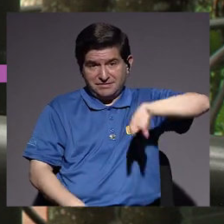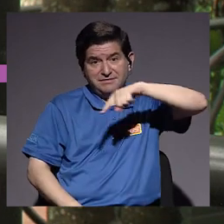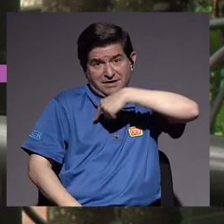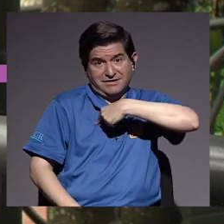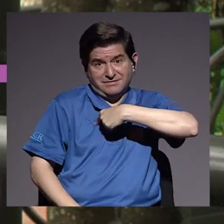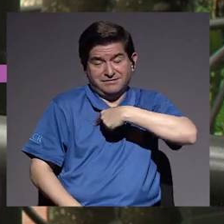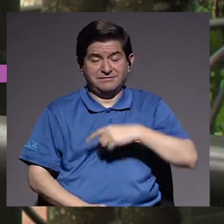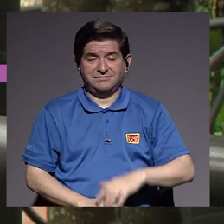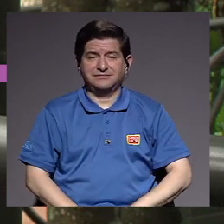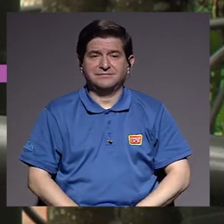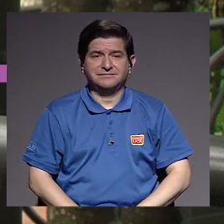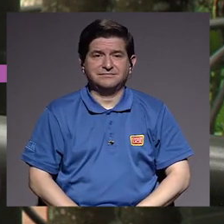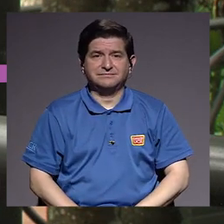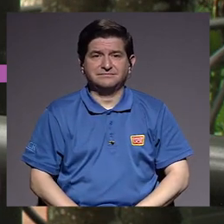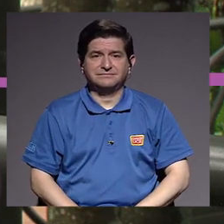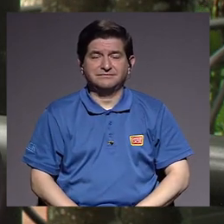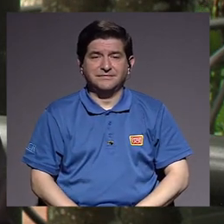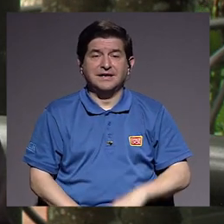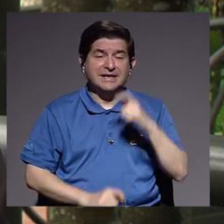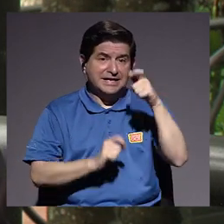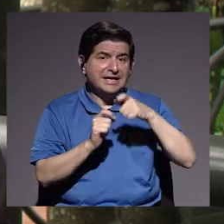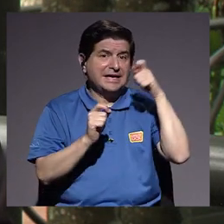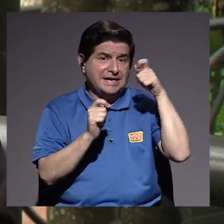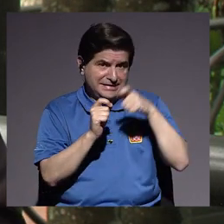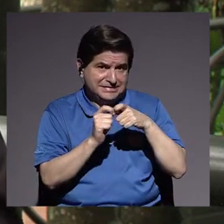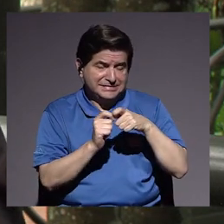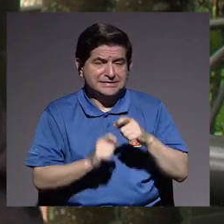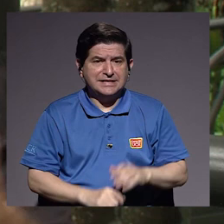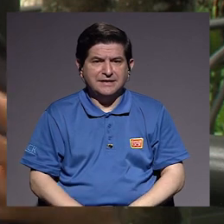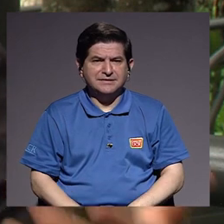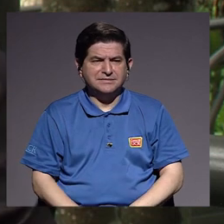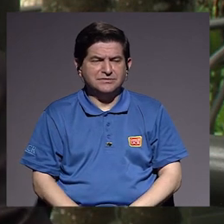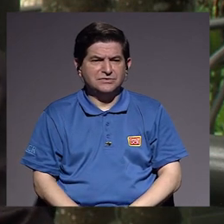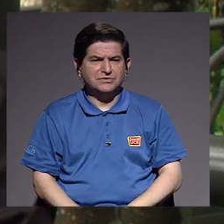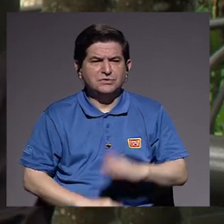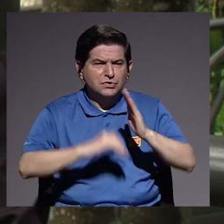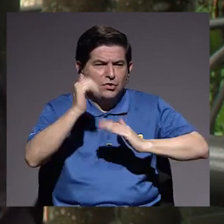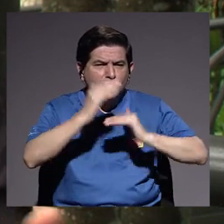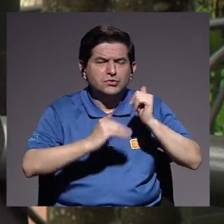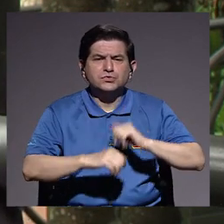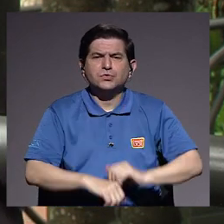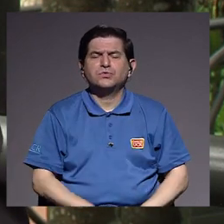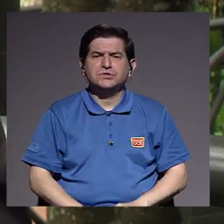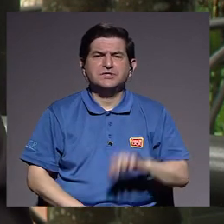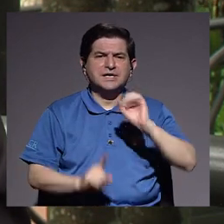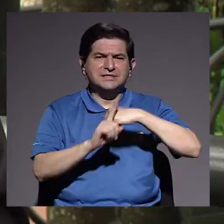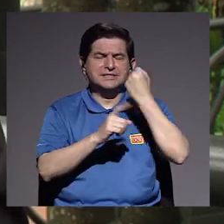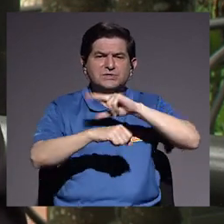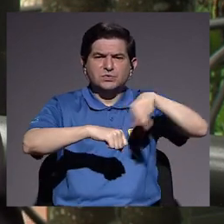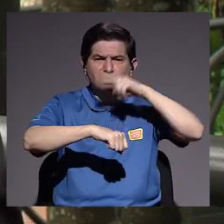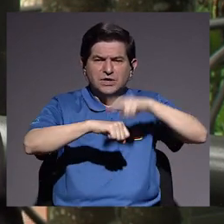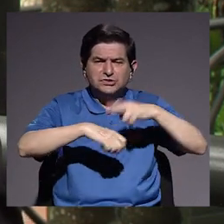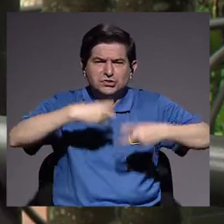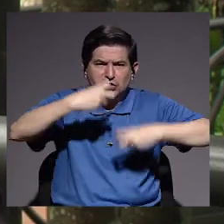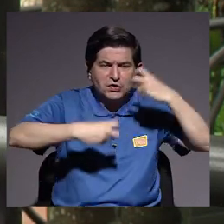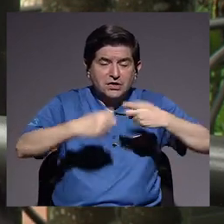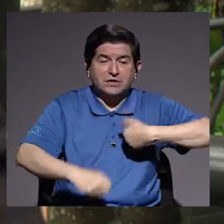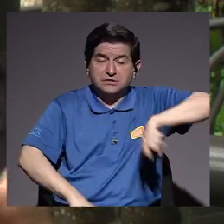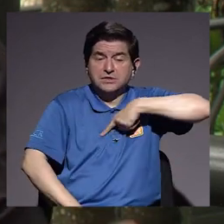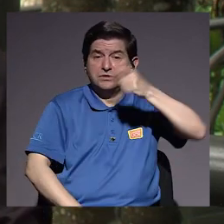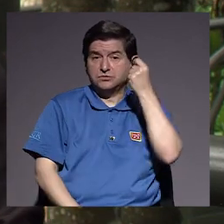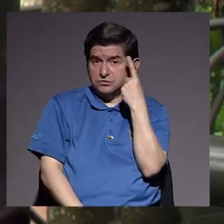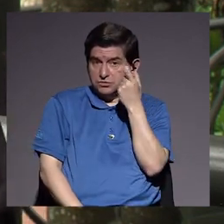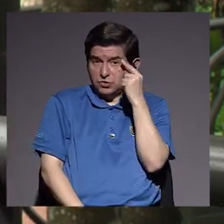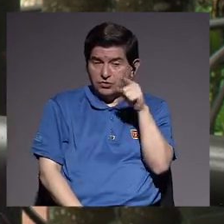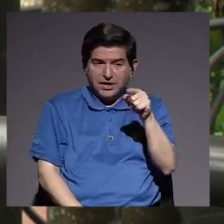es. Ajá. Justamente, vamos a ver, construye una normalidad en crisis. Y si nosotros queremos entender qué es esa